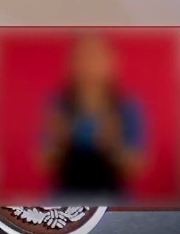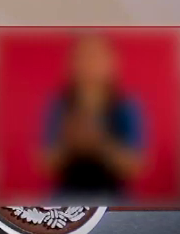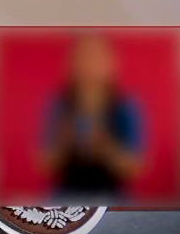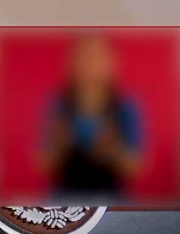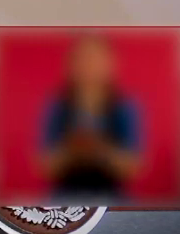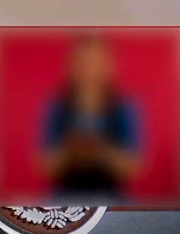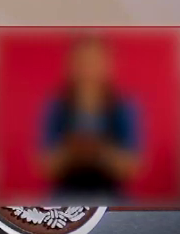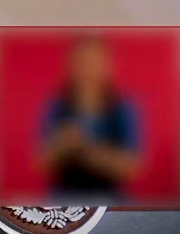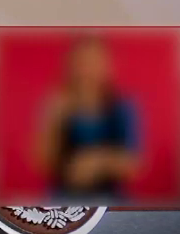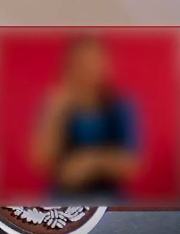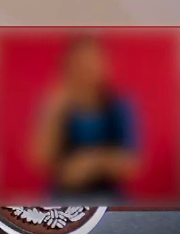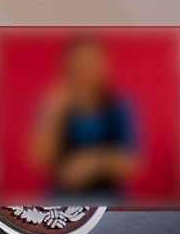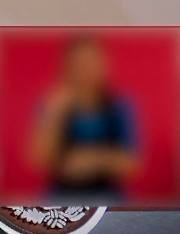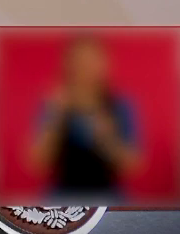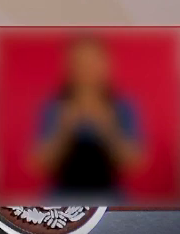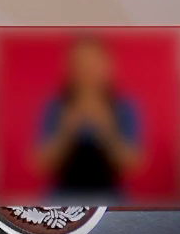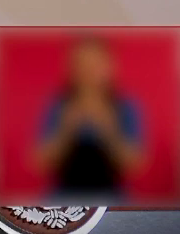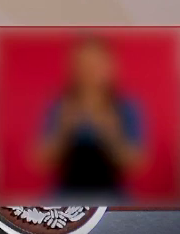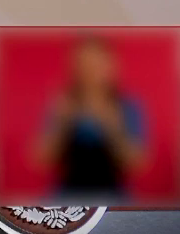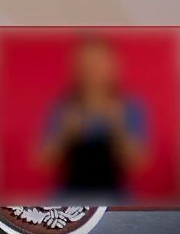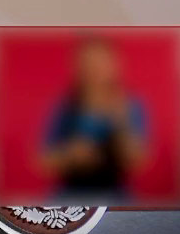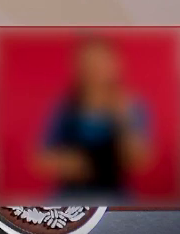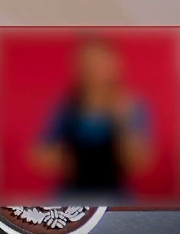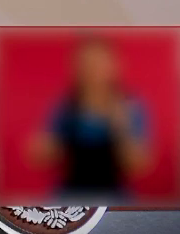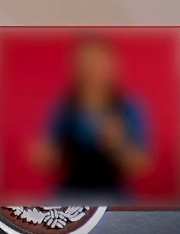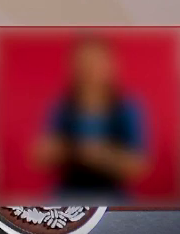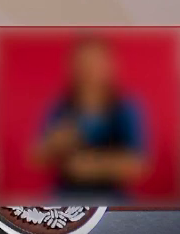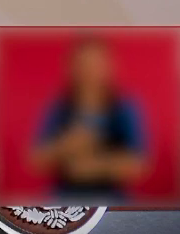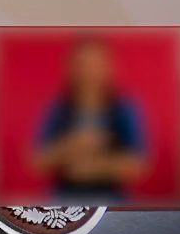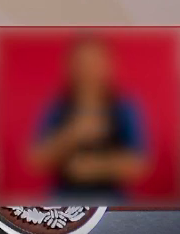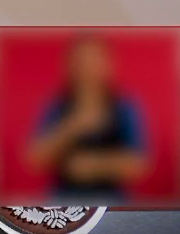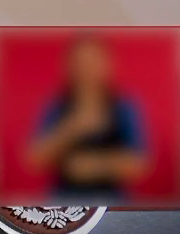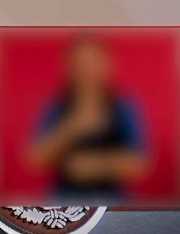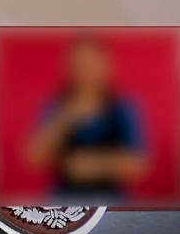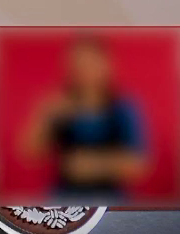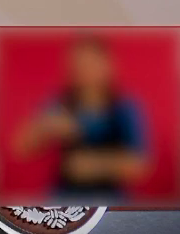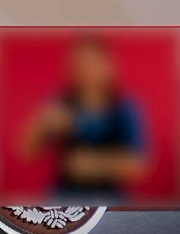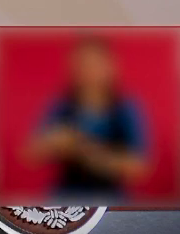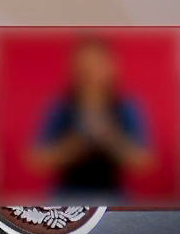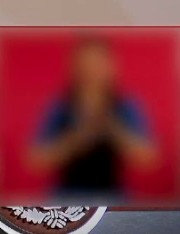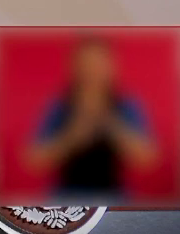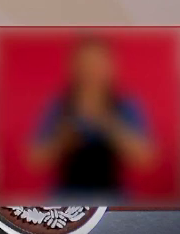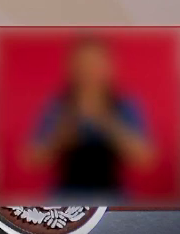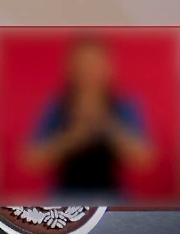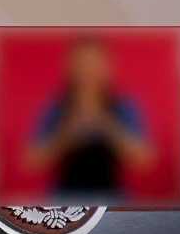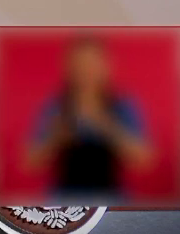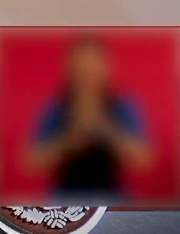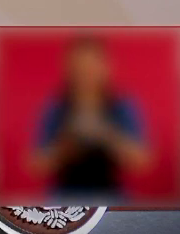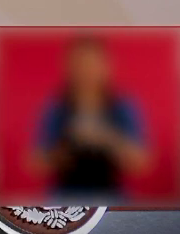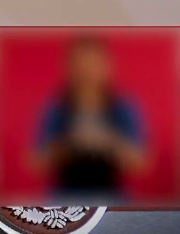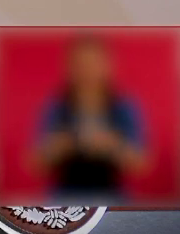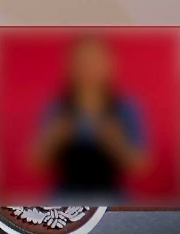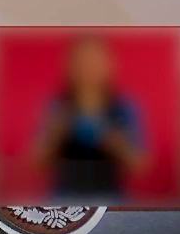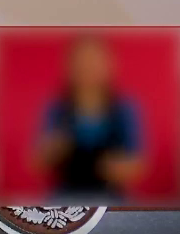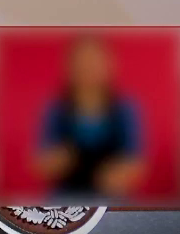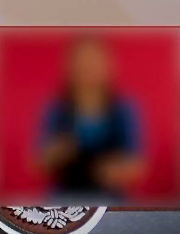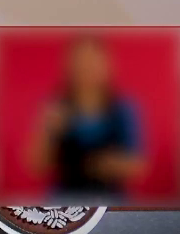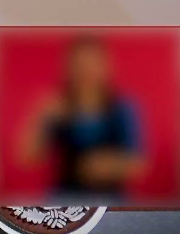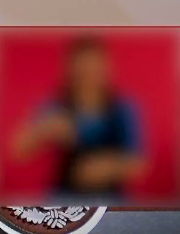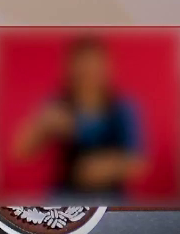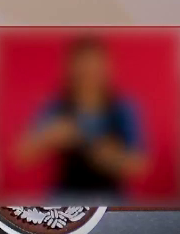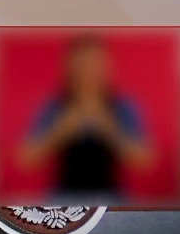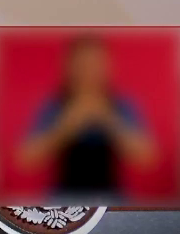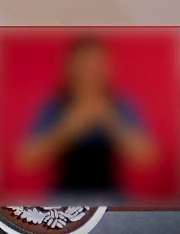de los pocos países que enfrenta todas las fases del ciclo migratorio. Somos país de origen, de tránsito,